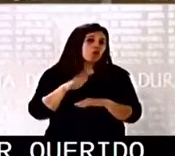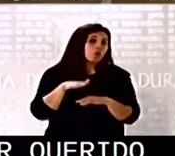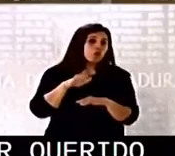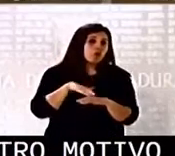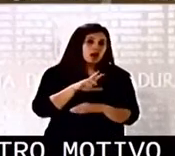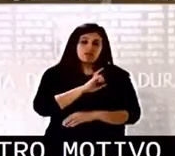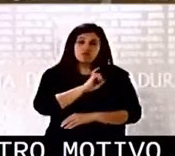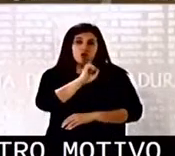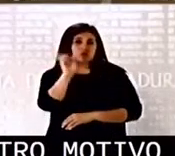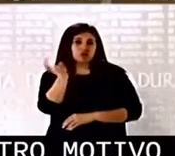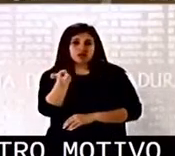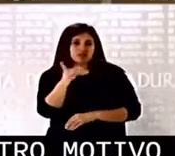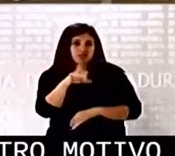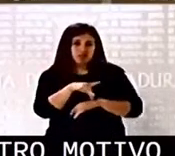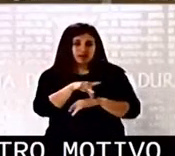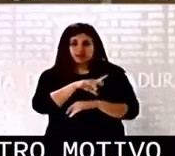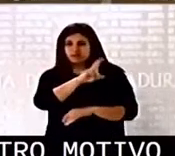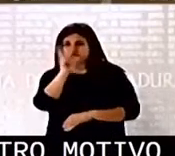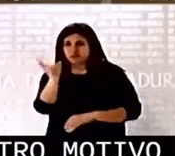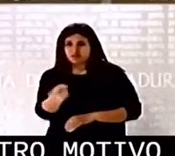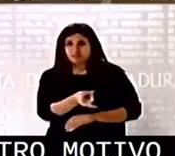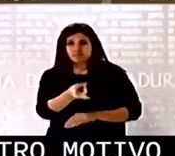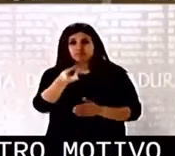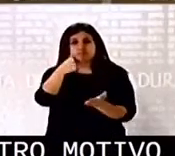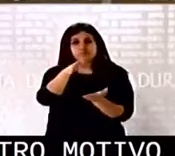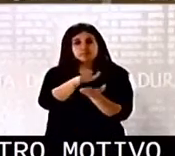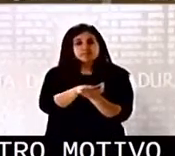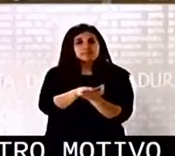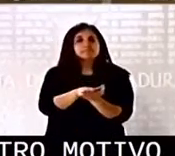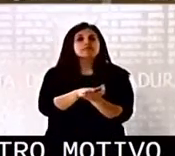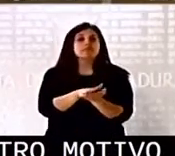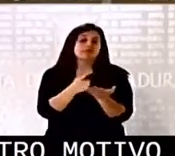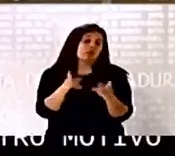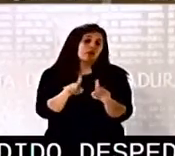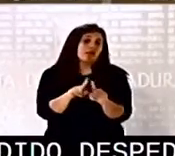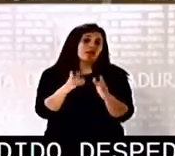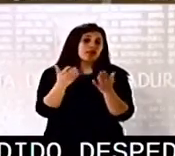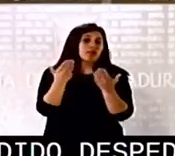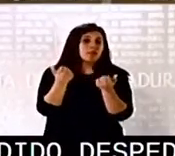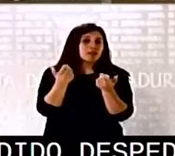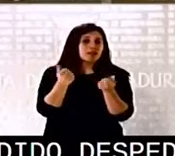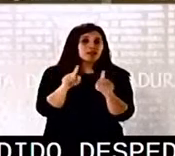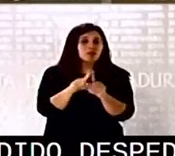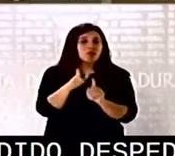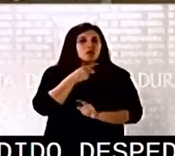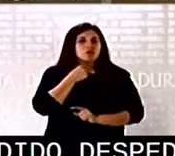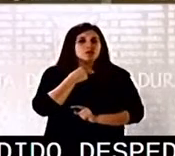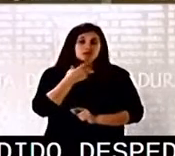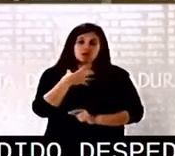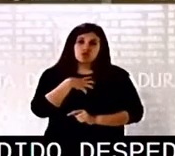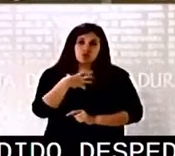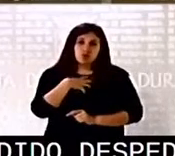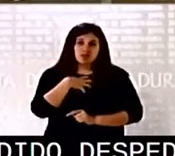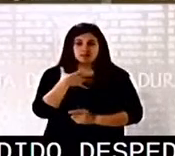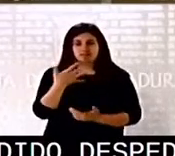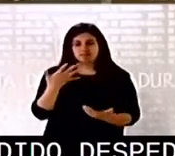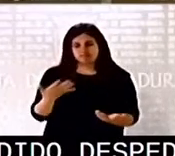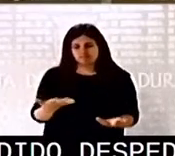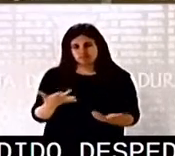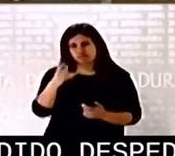otra razón de salud, y que no han podido despedirlo como hubiese sido su deseo, ¿no? Por lo